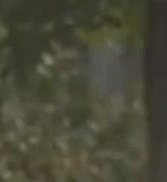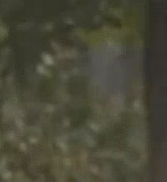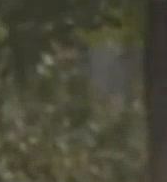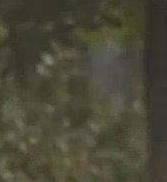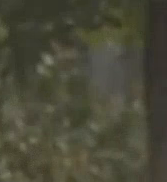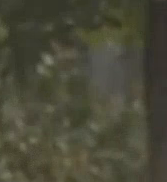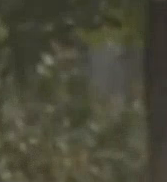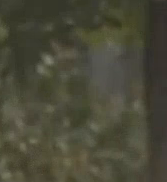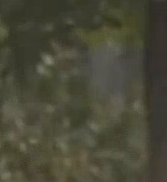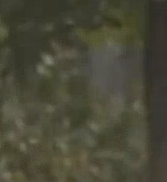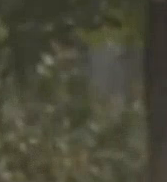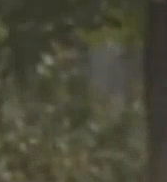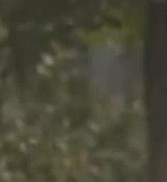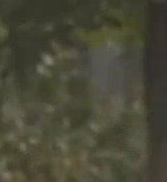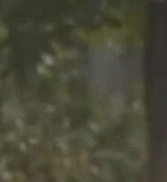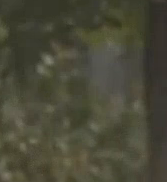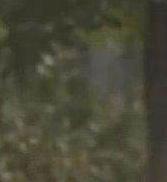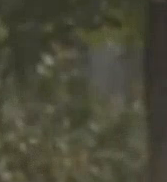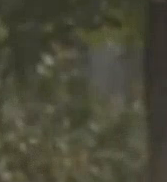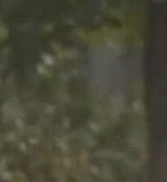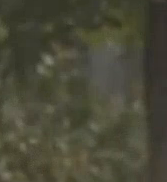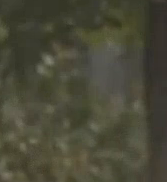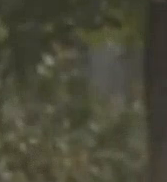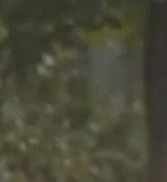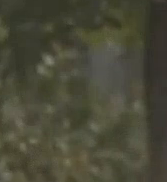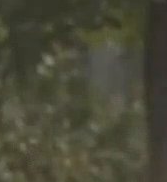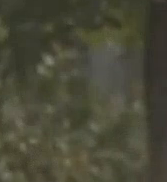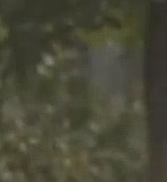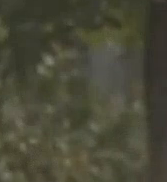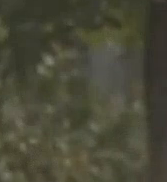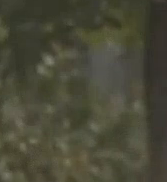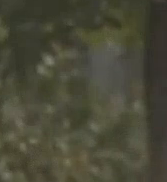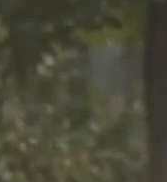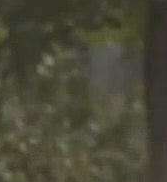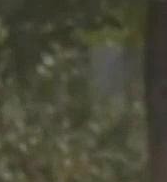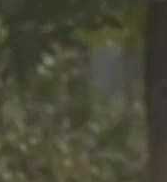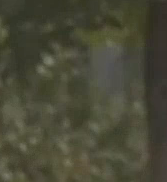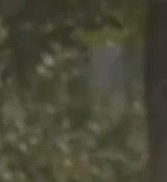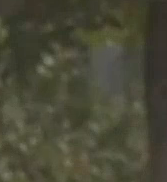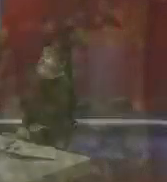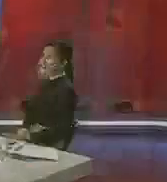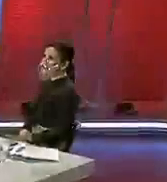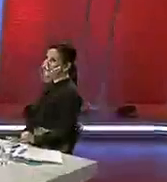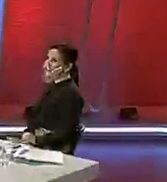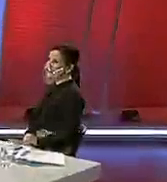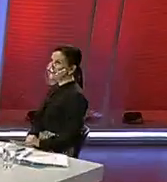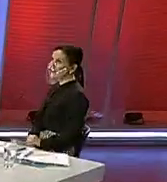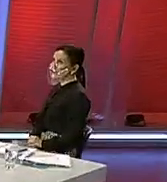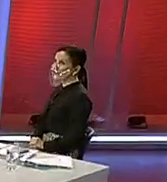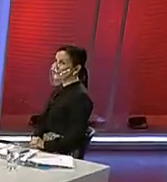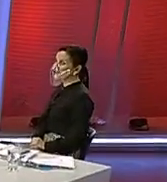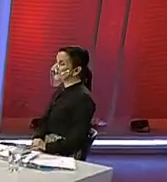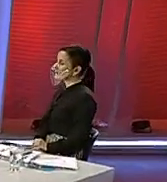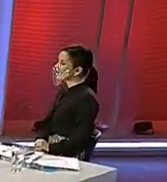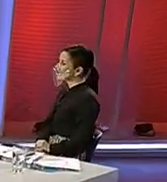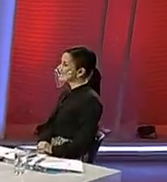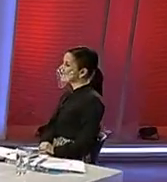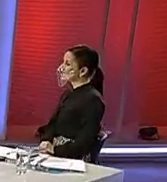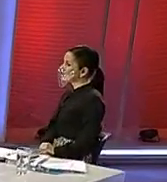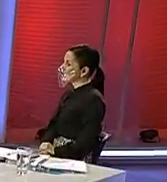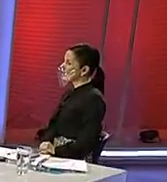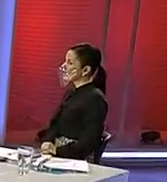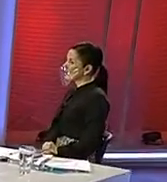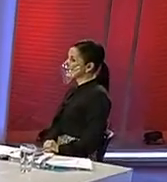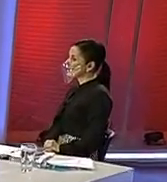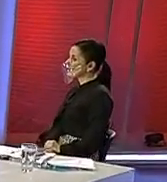sacar su familia adelante, que hoy día se paran a votar cuando están en población. Esto más por narcotraficante. Amplias repercusiones ha tenido entonces